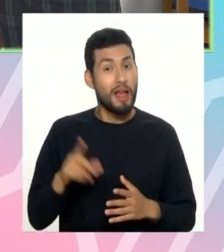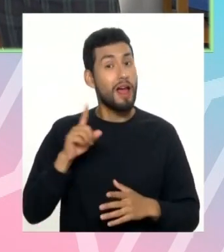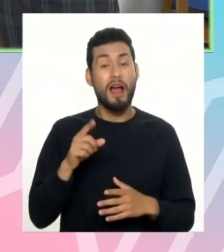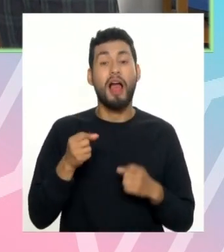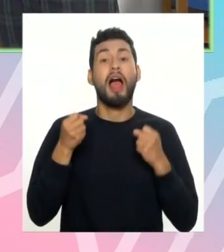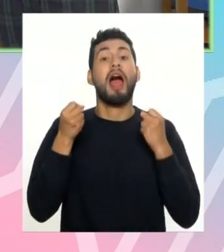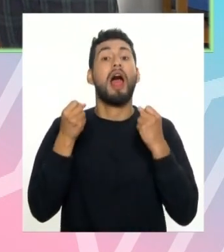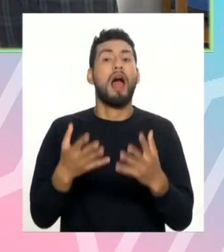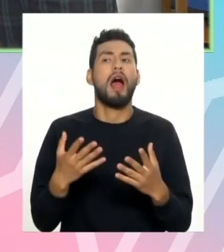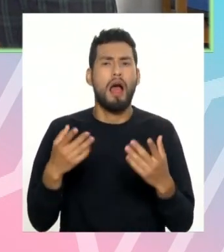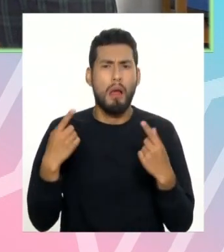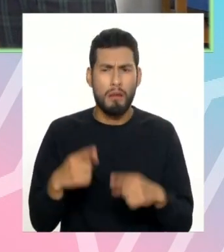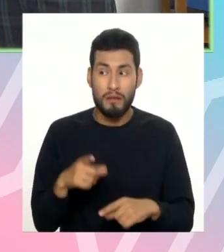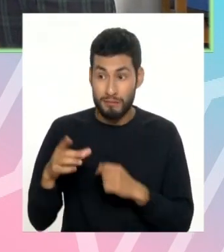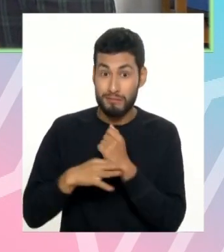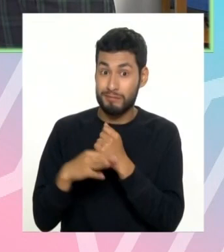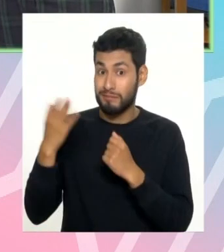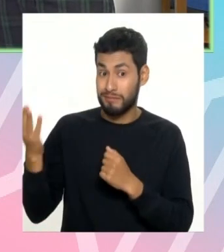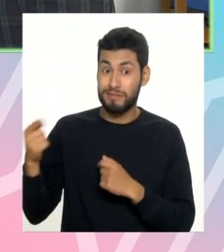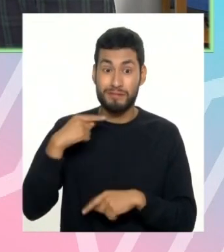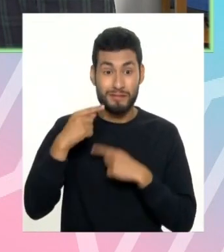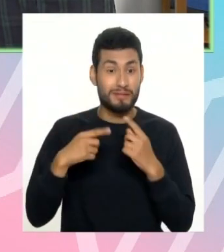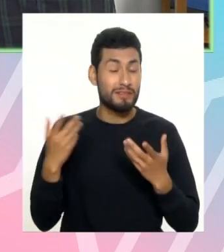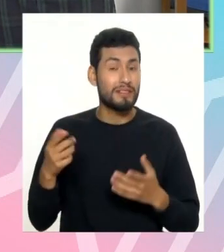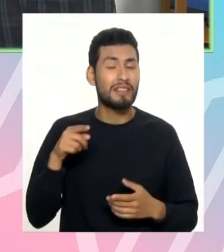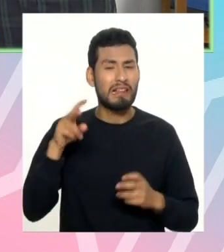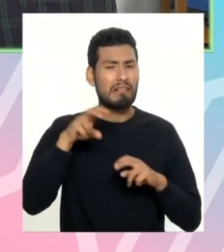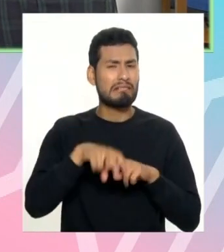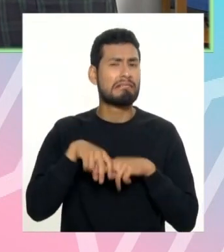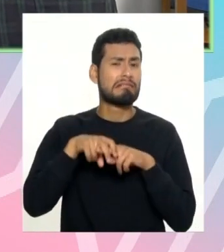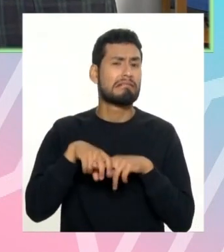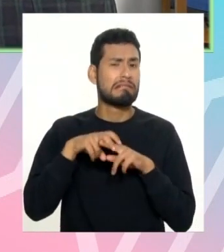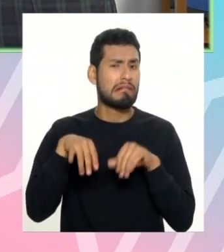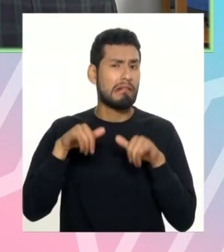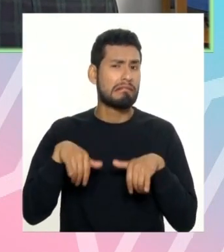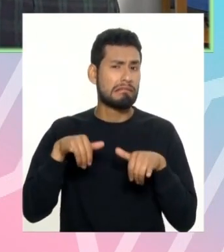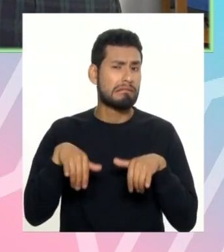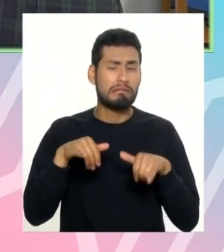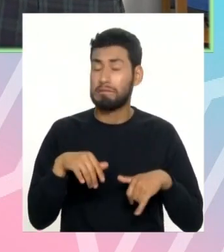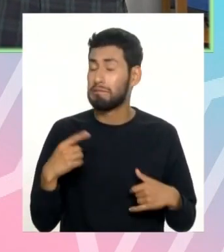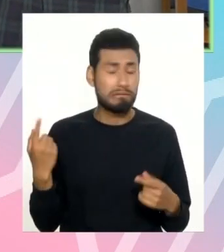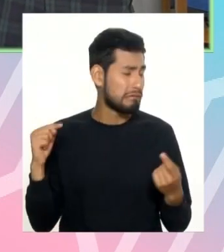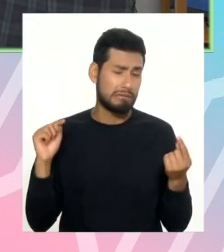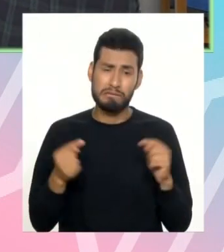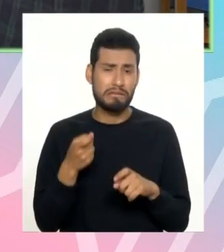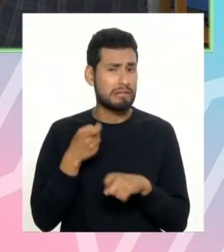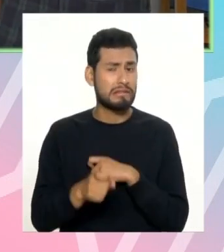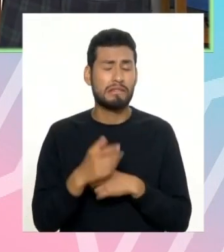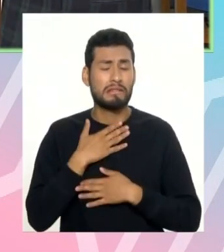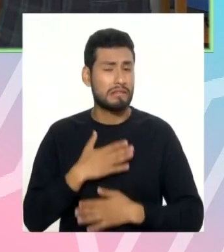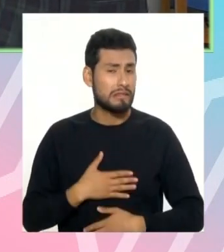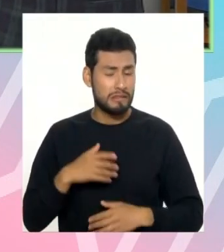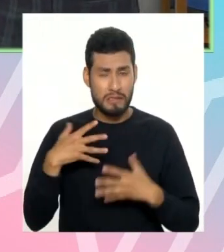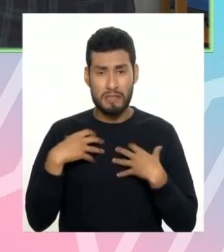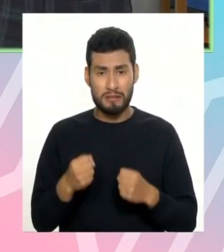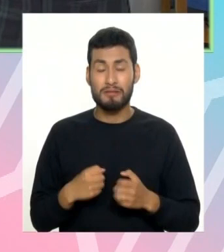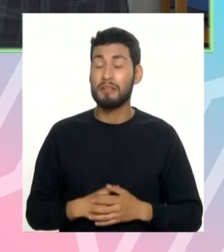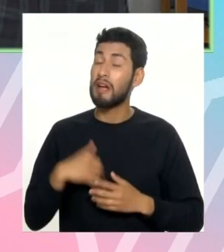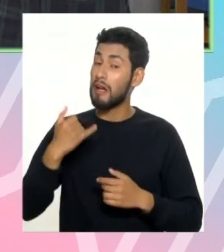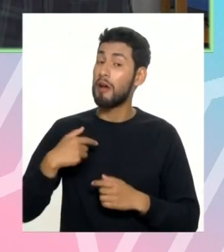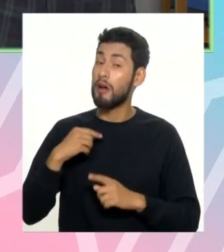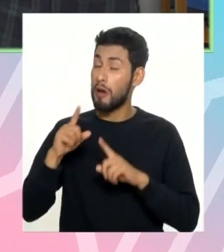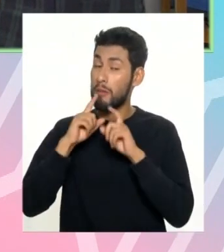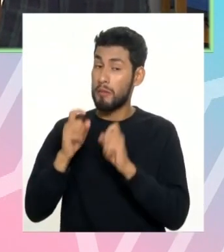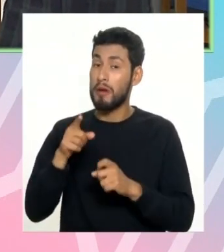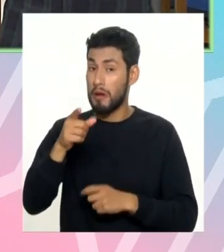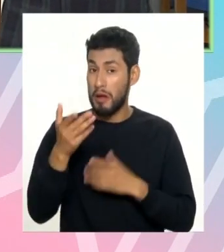lo que mencionaba el doctor que los acompaña en el set, en el sedentarismo, que puede ser tan contraproducente para la salud. Al final voy a hacer una pregunta